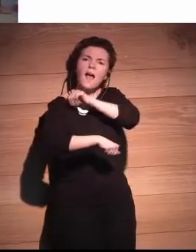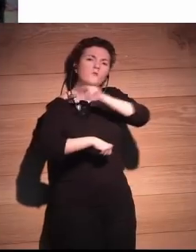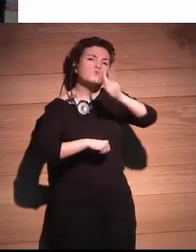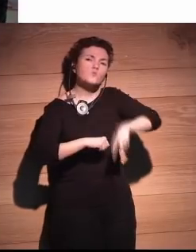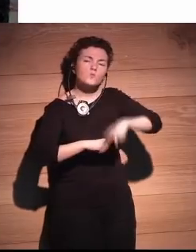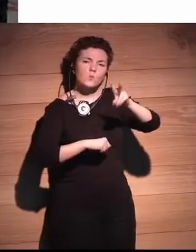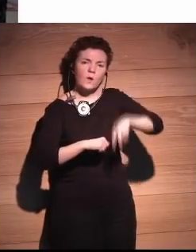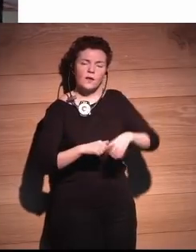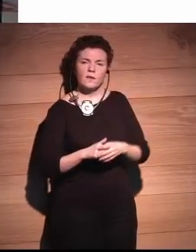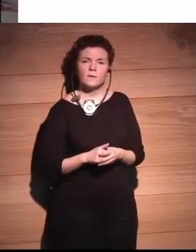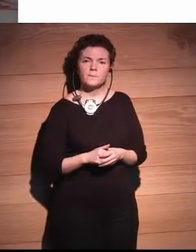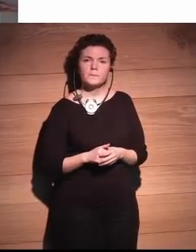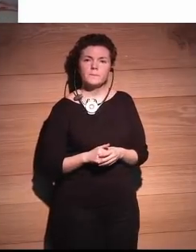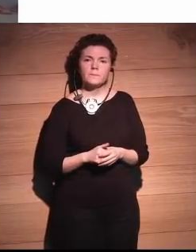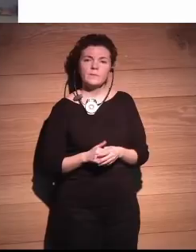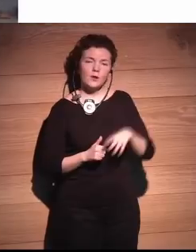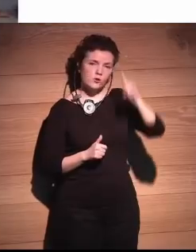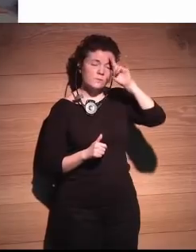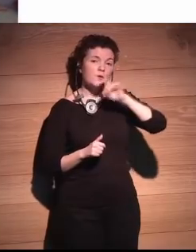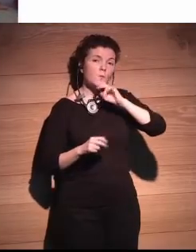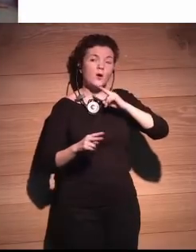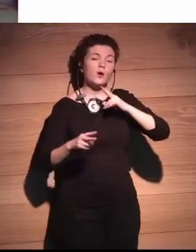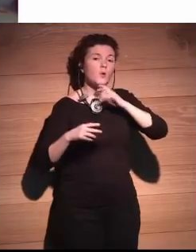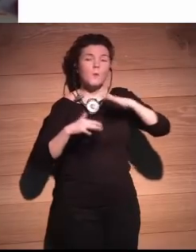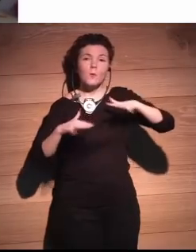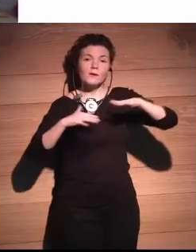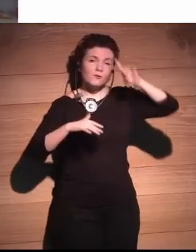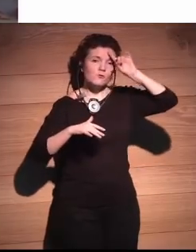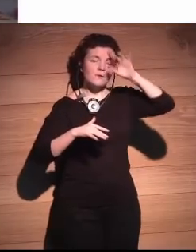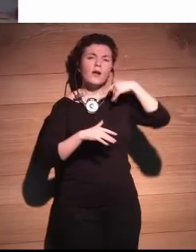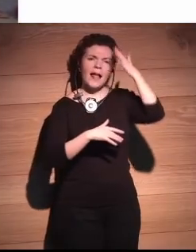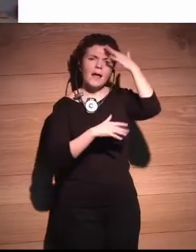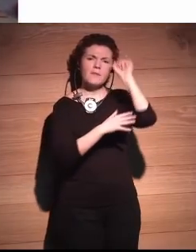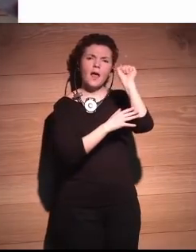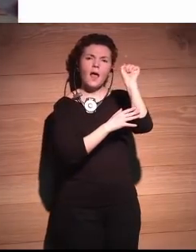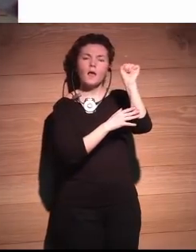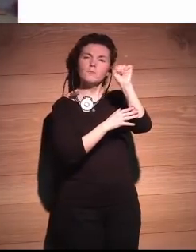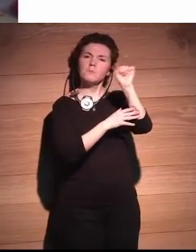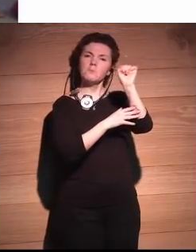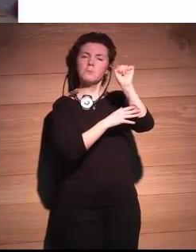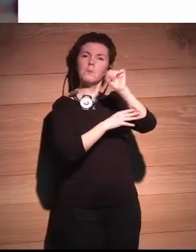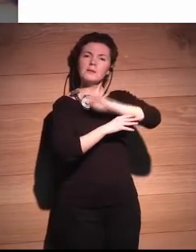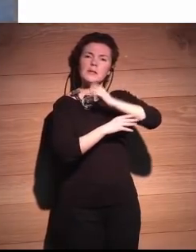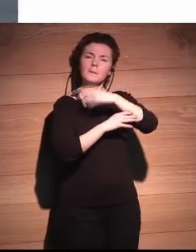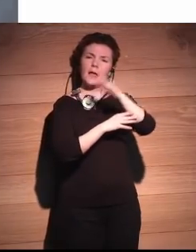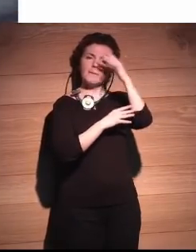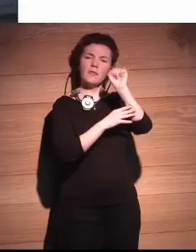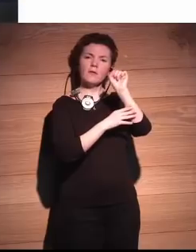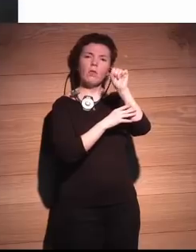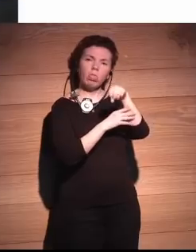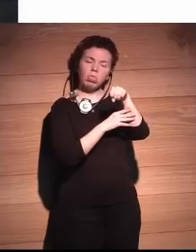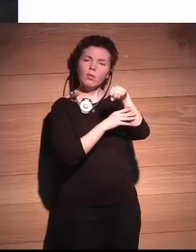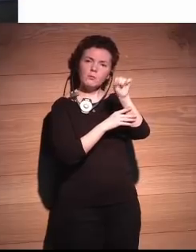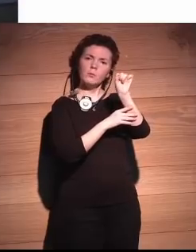nunca. No sabía cómo reaccionar. Y ahora sujeta la cabeza bastante bien. Está